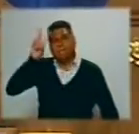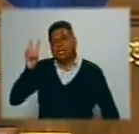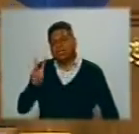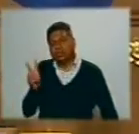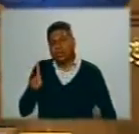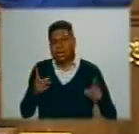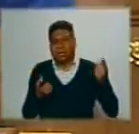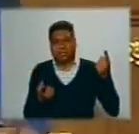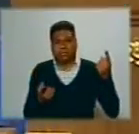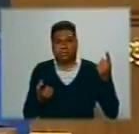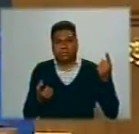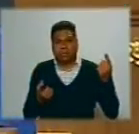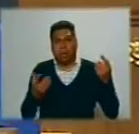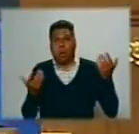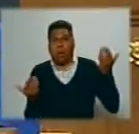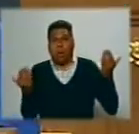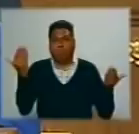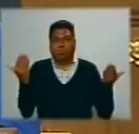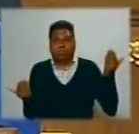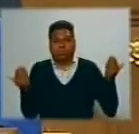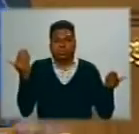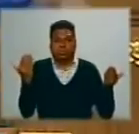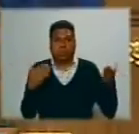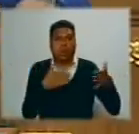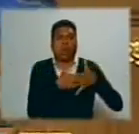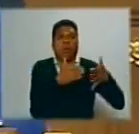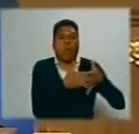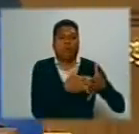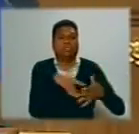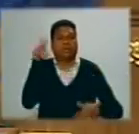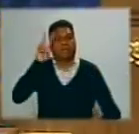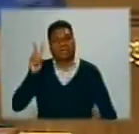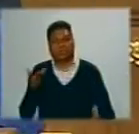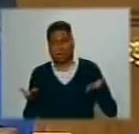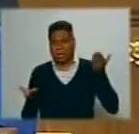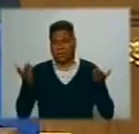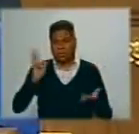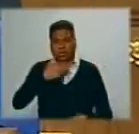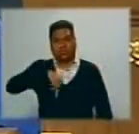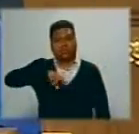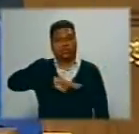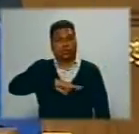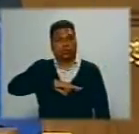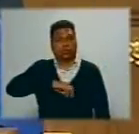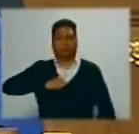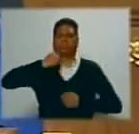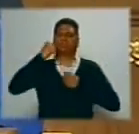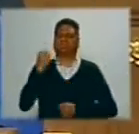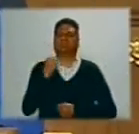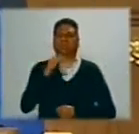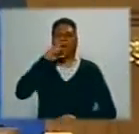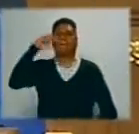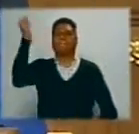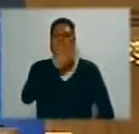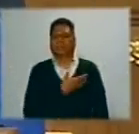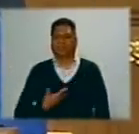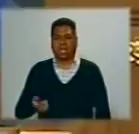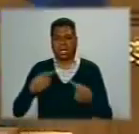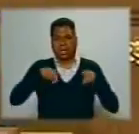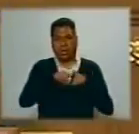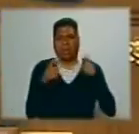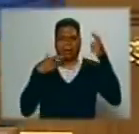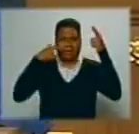o están contra Venezuela? Nosotros, los patriotas, así como Nicolás Maduro, así como